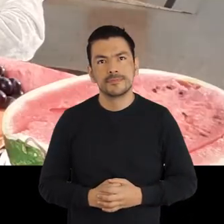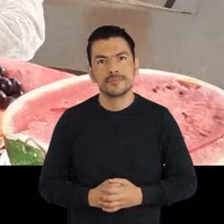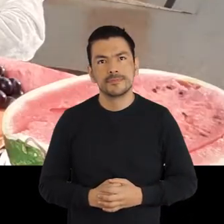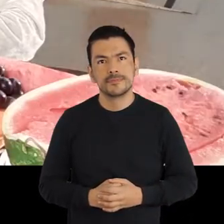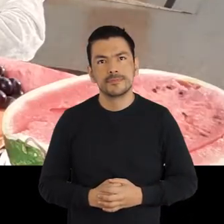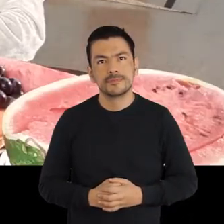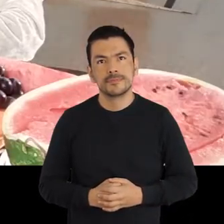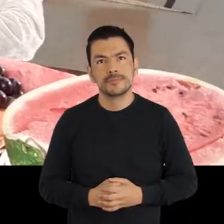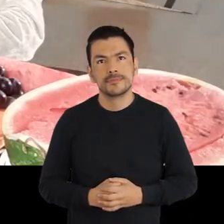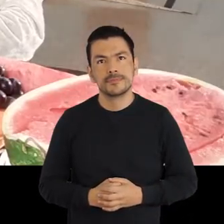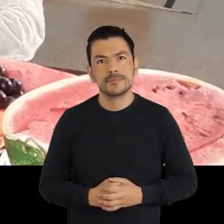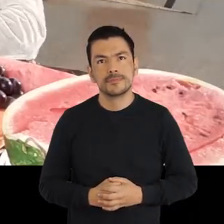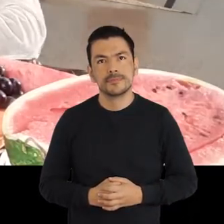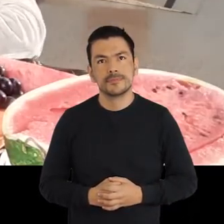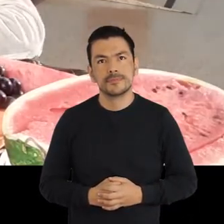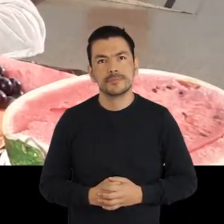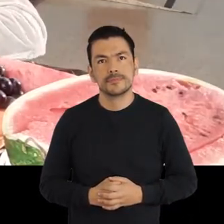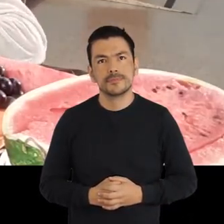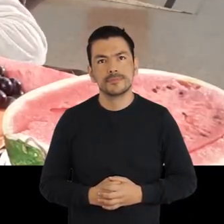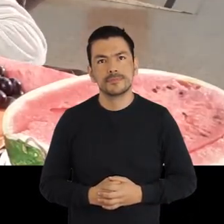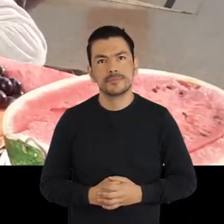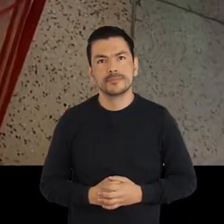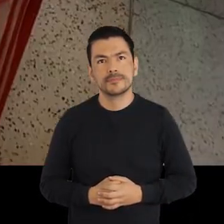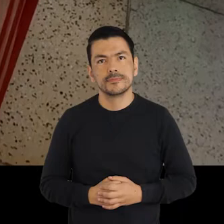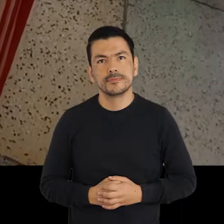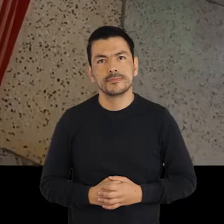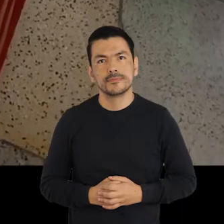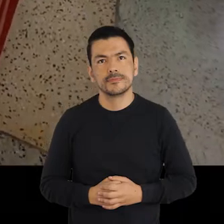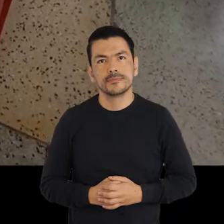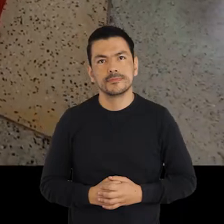Pájaro libre seré.